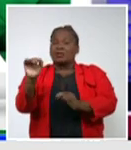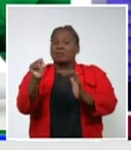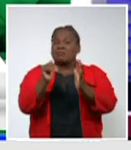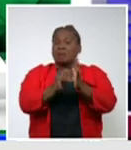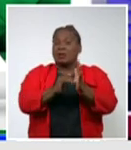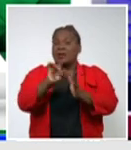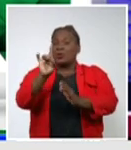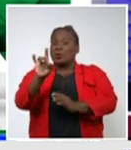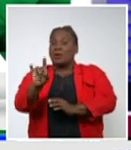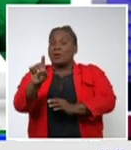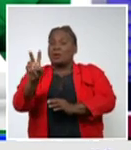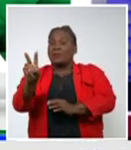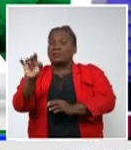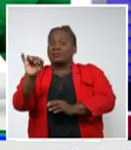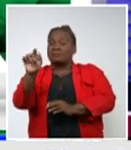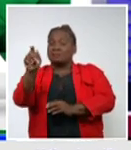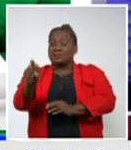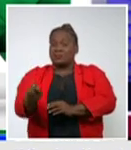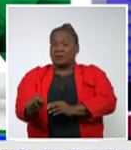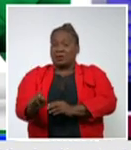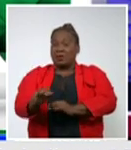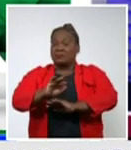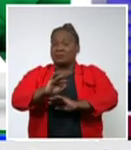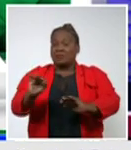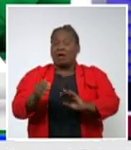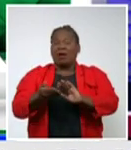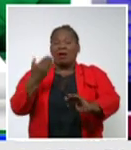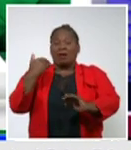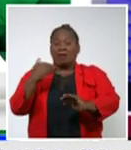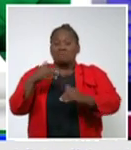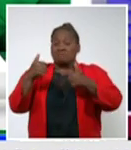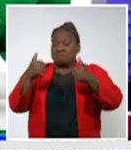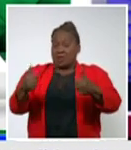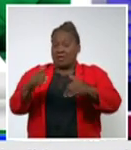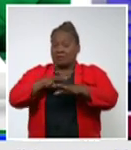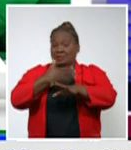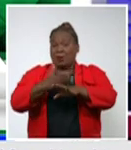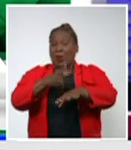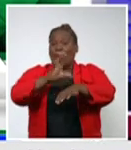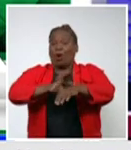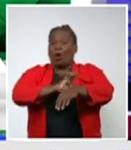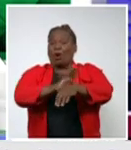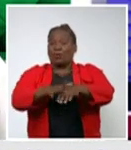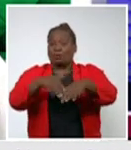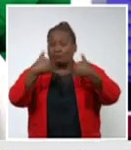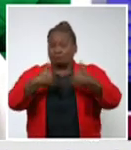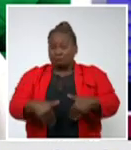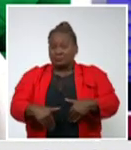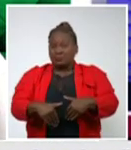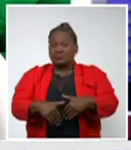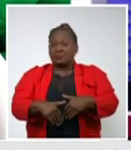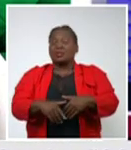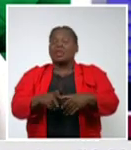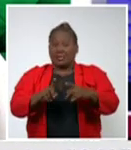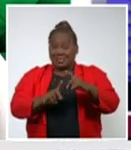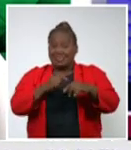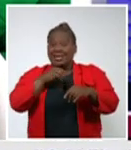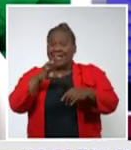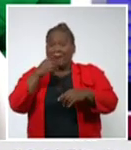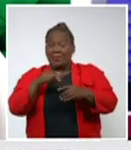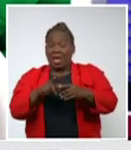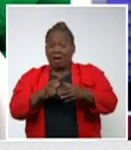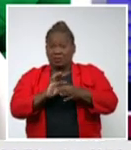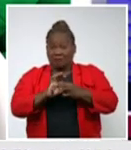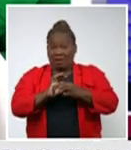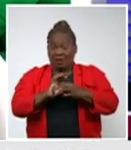46.926 pacientes, se han recuperado de la enfermedad. En terapia intensiva, un número